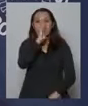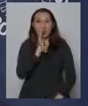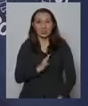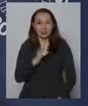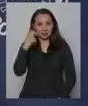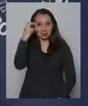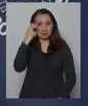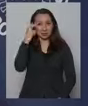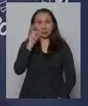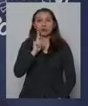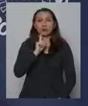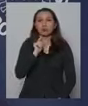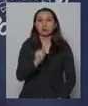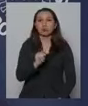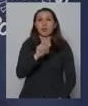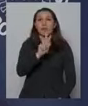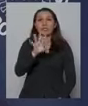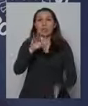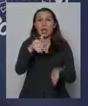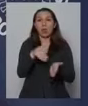Brasil presenta